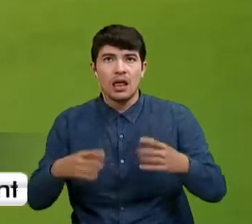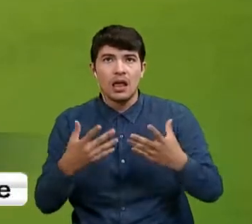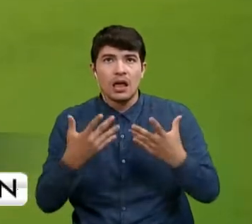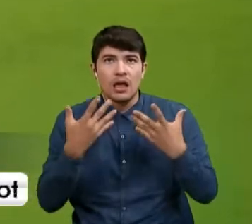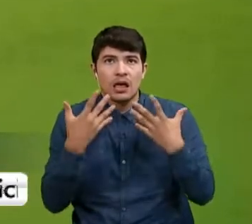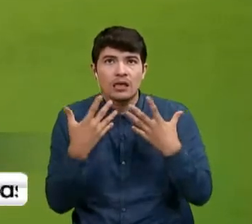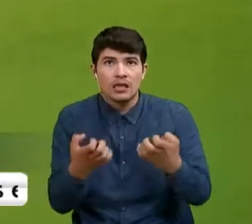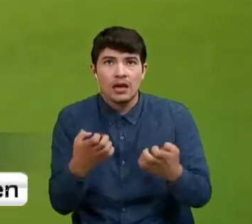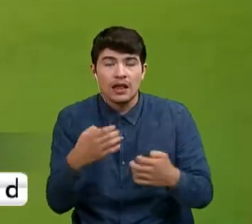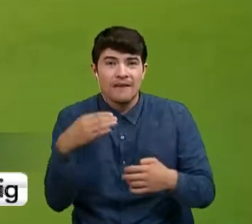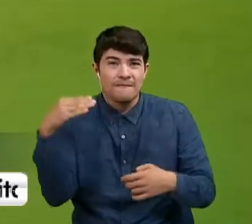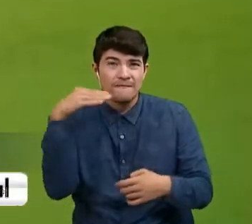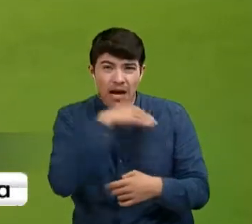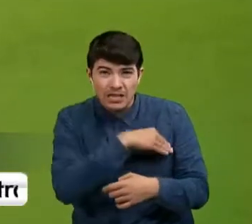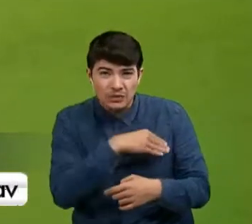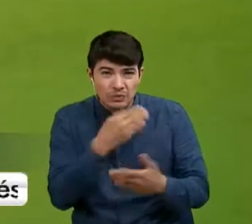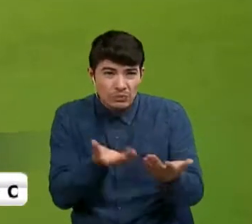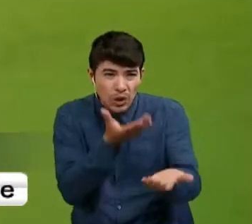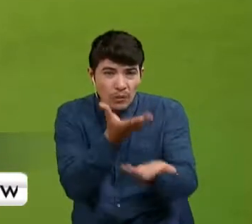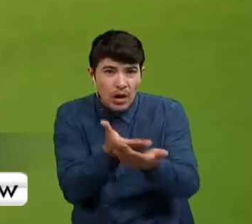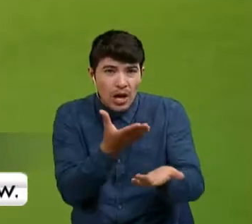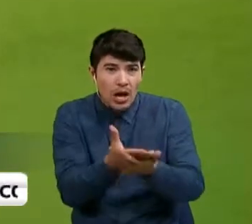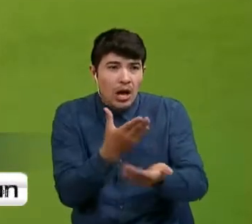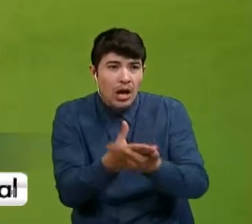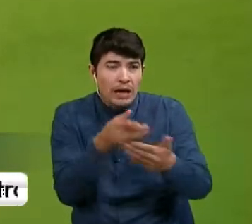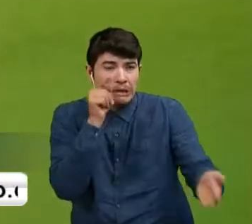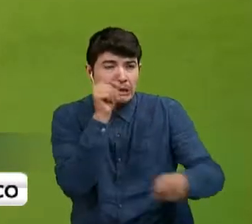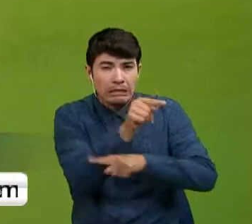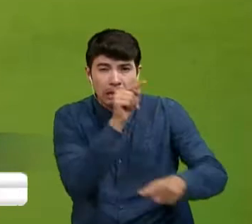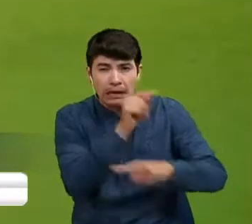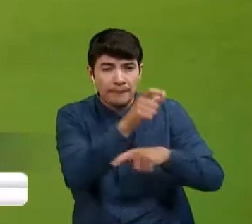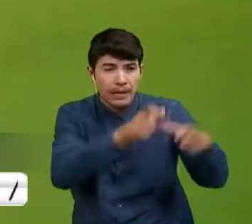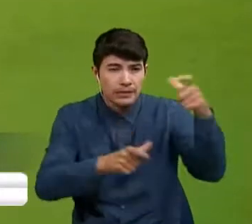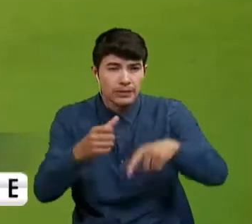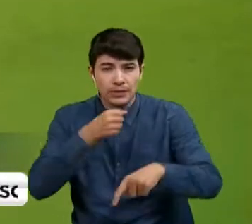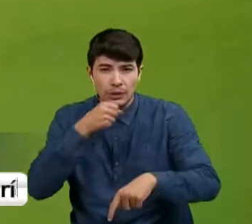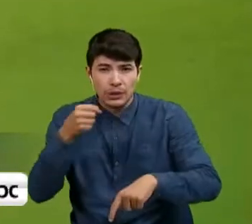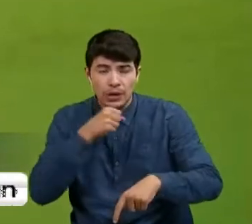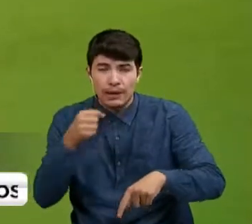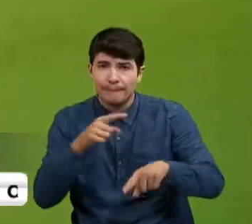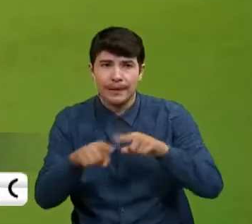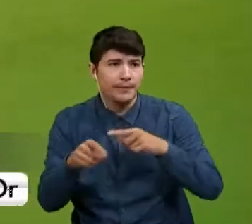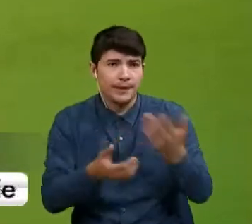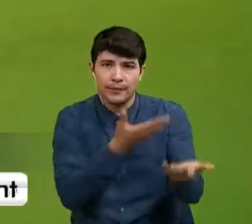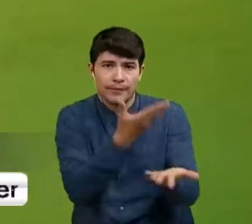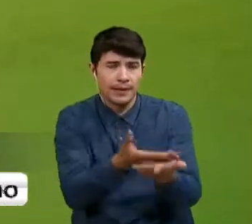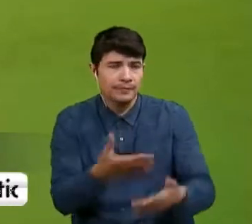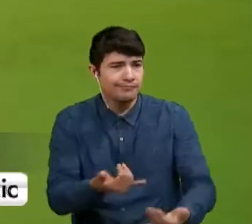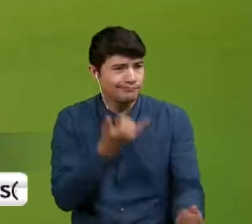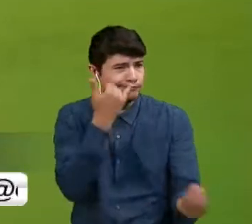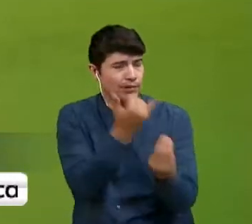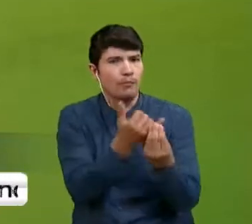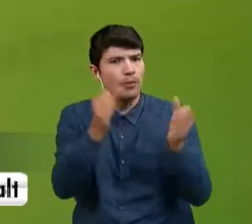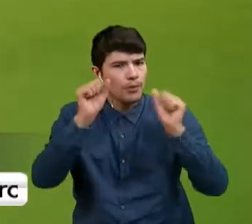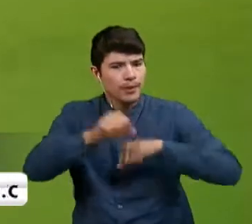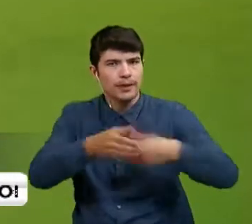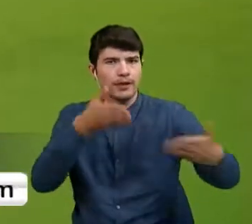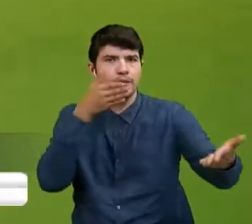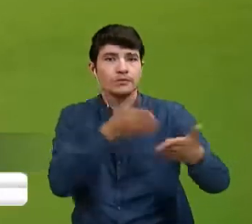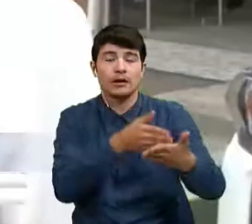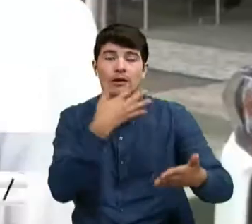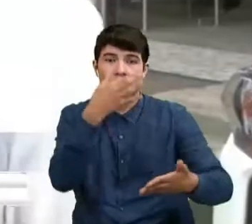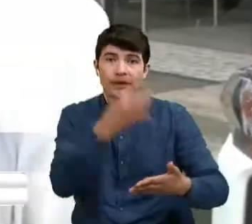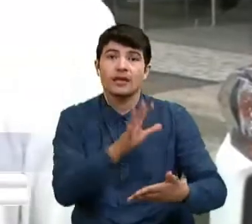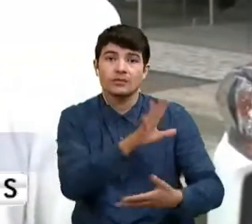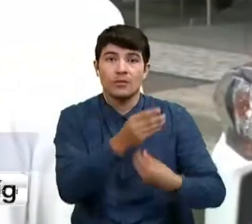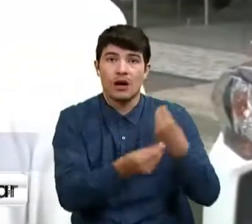con falsos argumentos hablar de los periodistas y no tienen argumentos sólidos para poder denunciar lo que en realidad se está